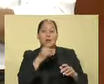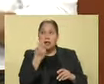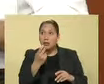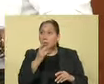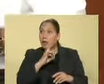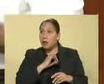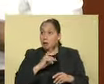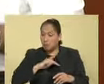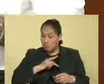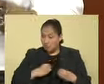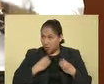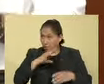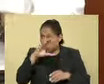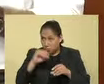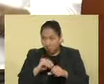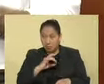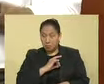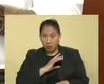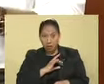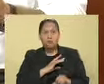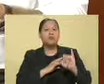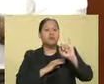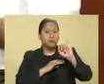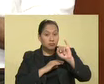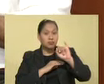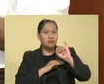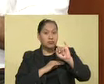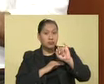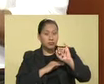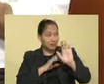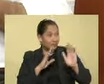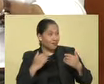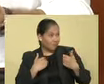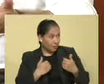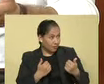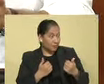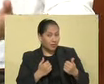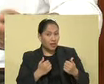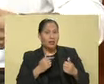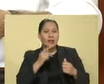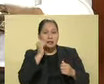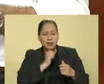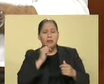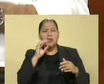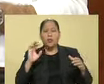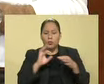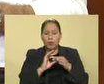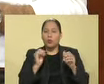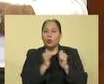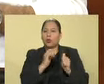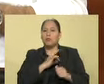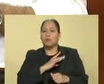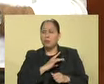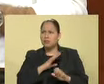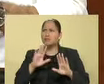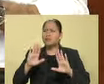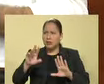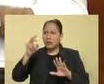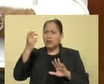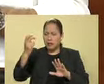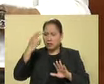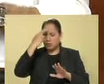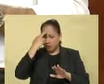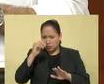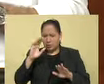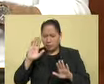miedo. Sí. El punto es que, pero sí lo ves, sí te das cuenta que fuerte. O sea, tiene sentido mucho de las